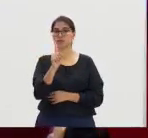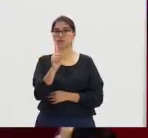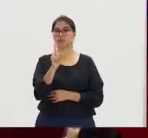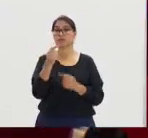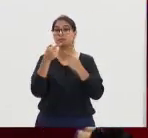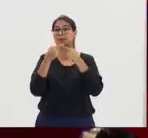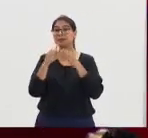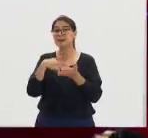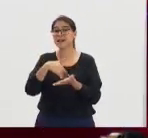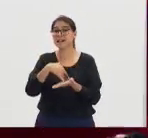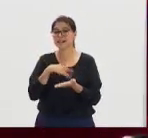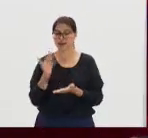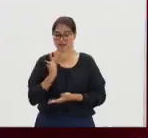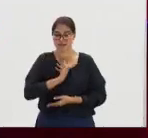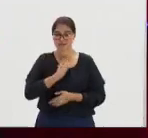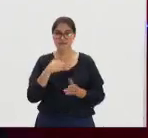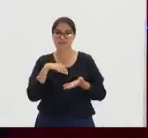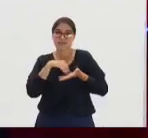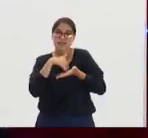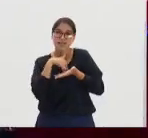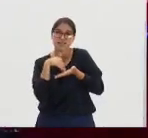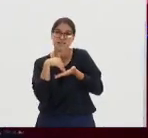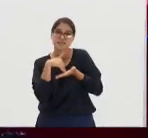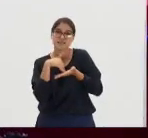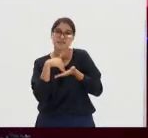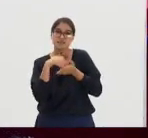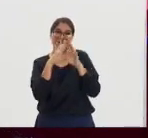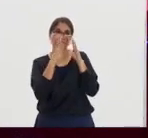debilidad que hay en nosotros en el mundo de la fe.